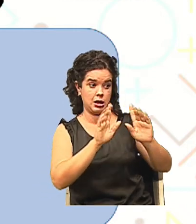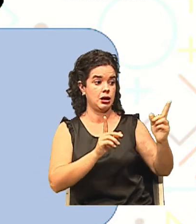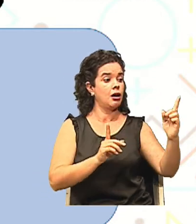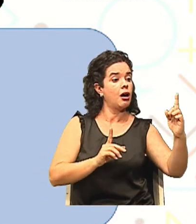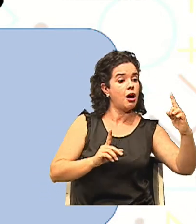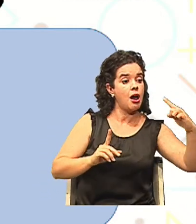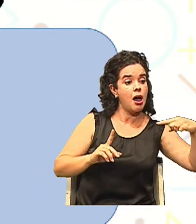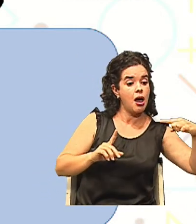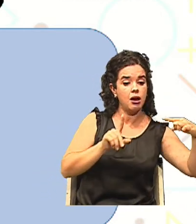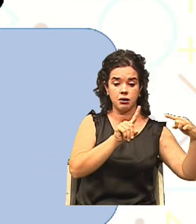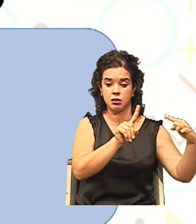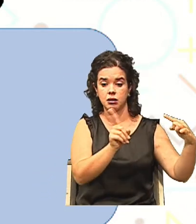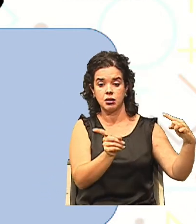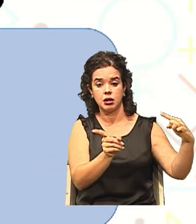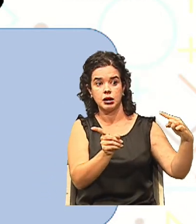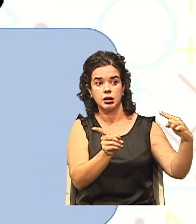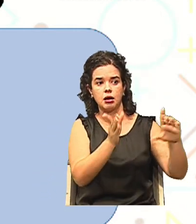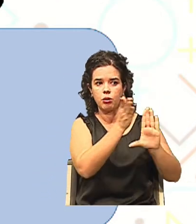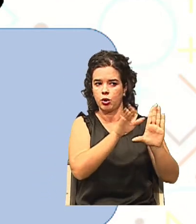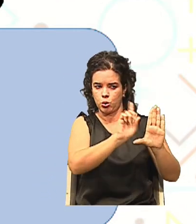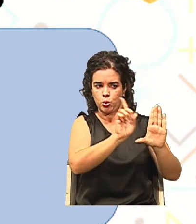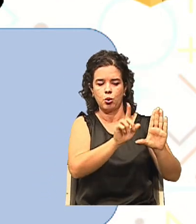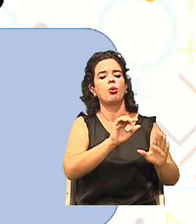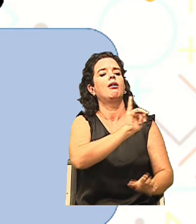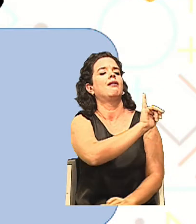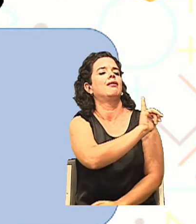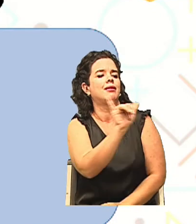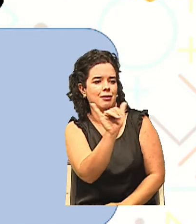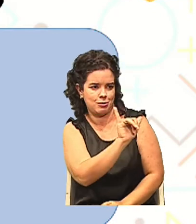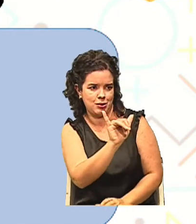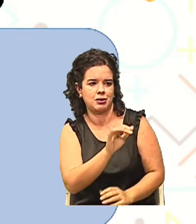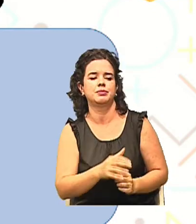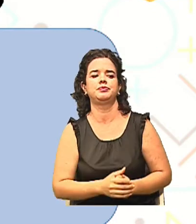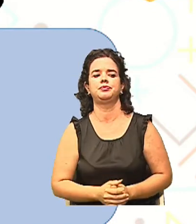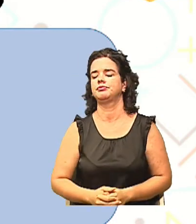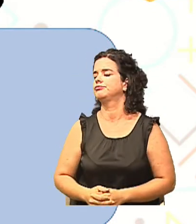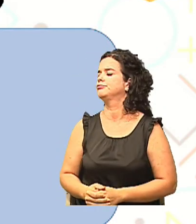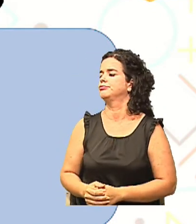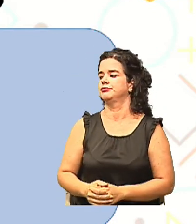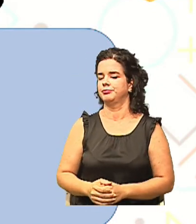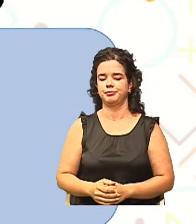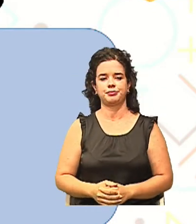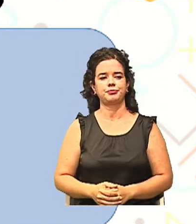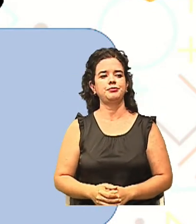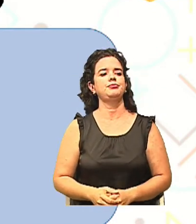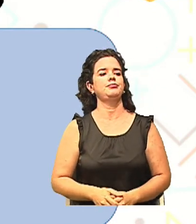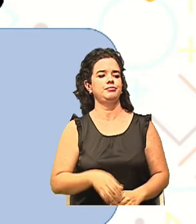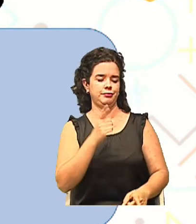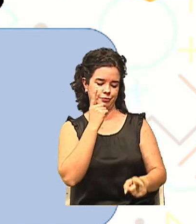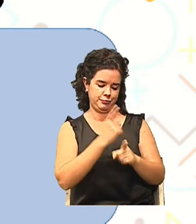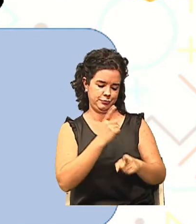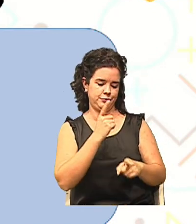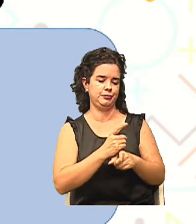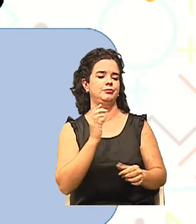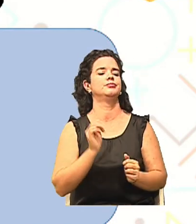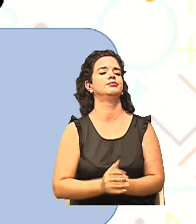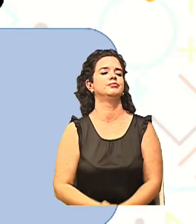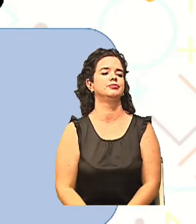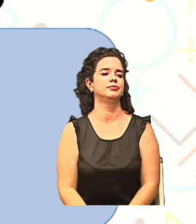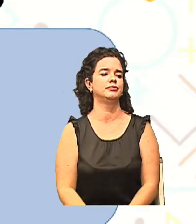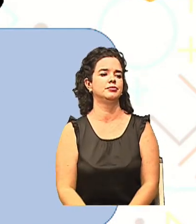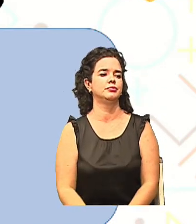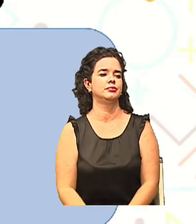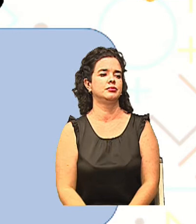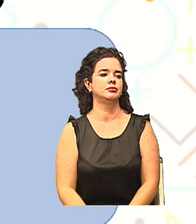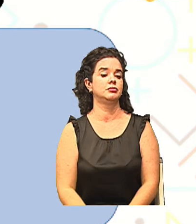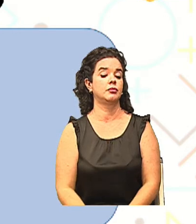yo los comparo, tienen que ser igual. Exactamente, exactamente. Ah, Por eso, la figura